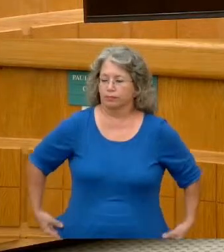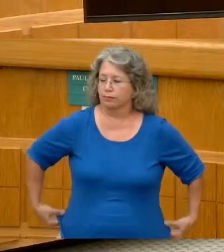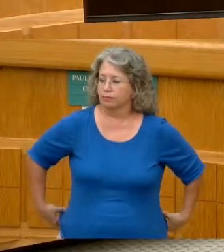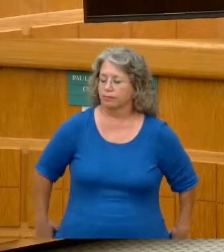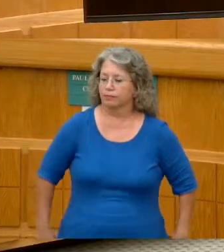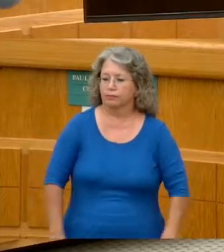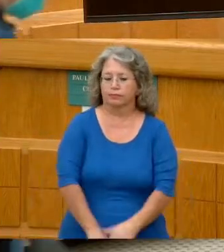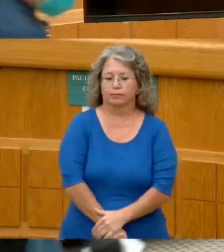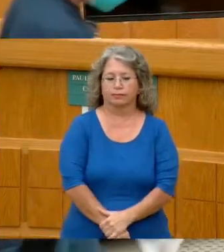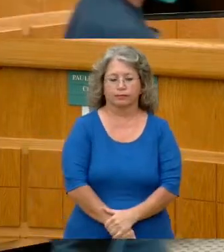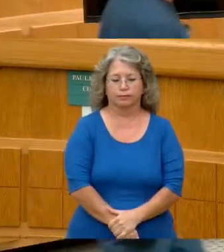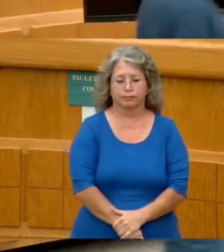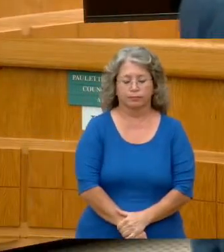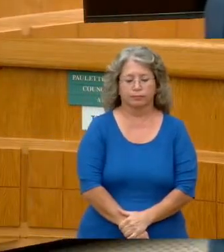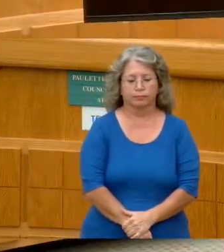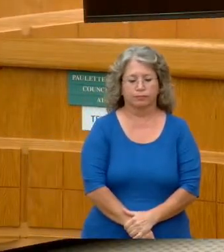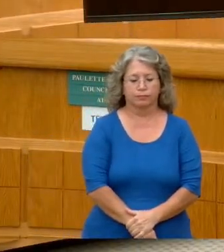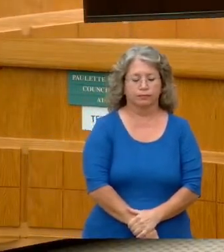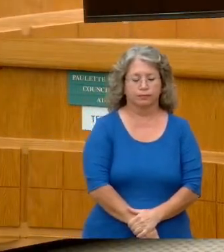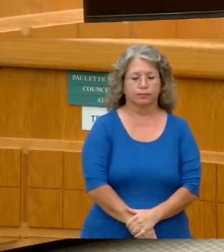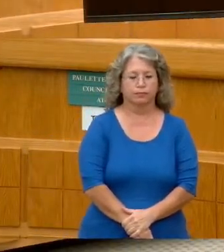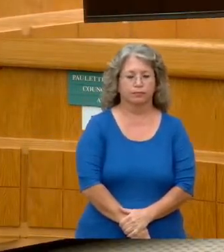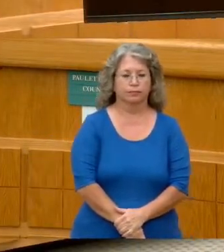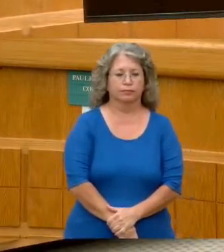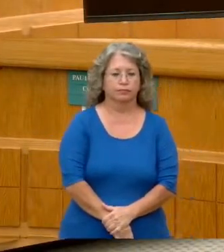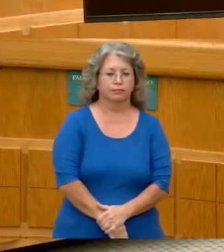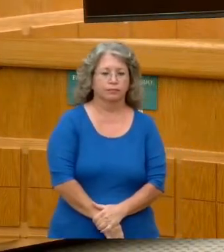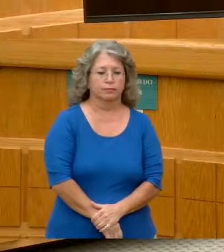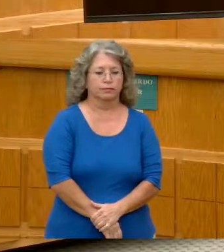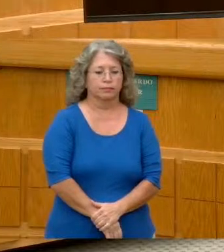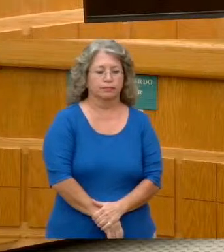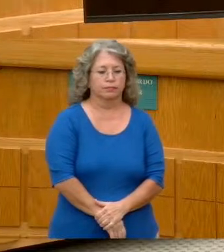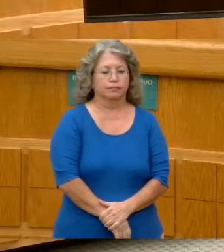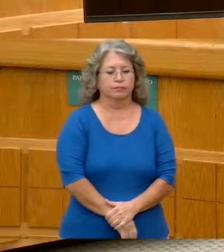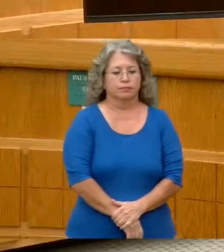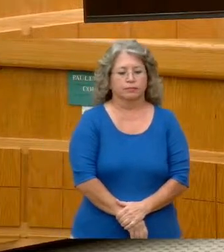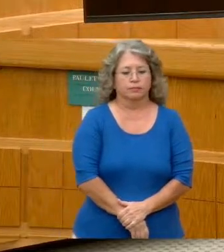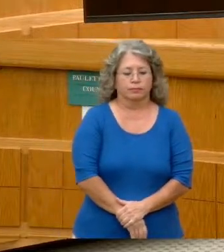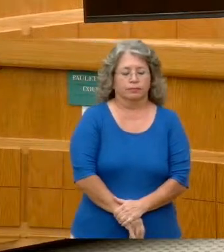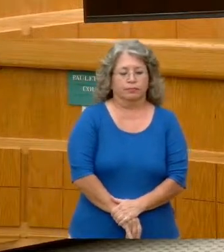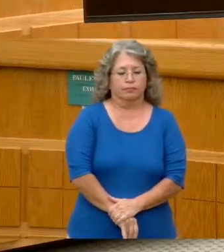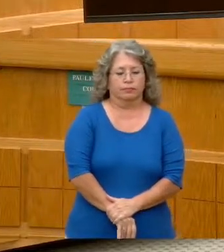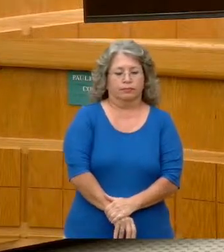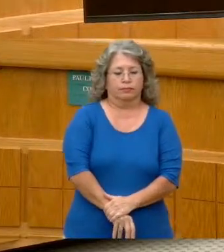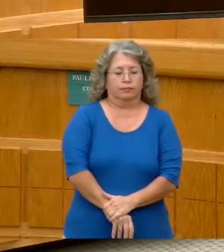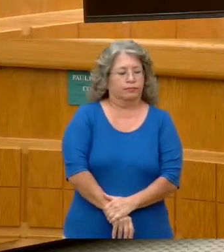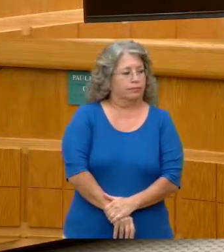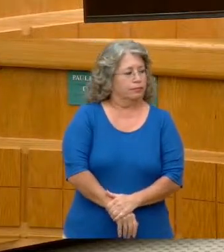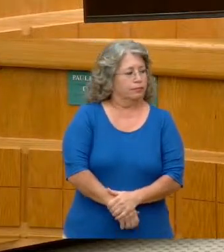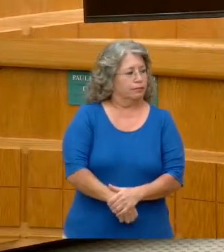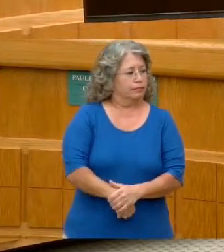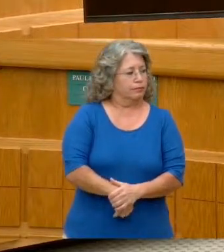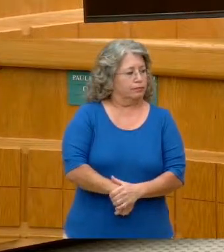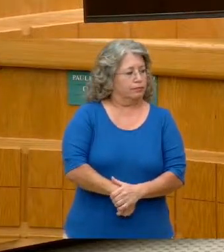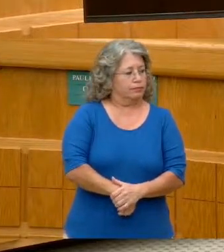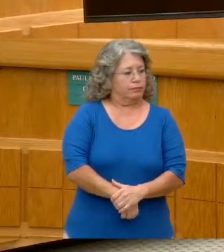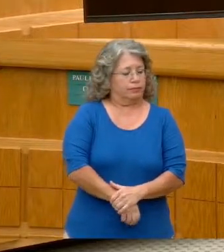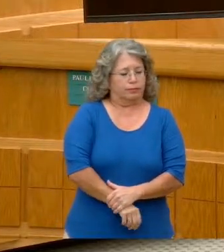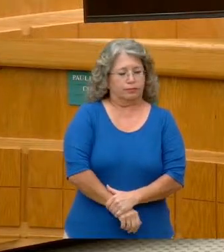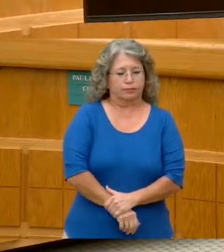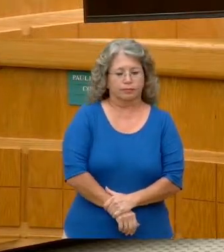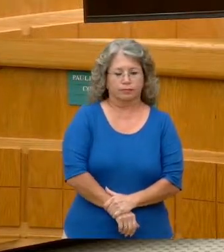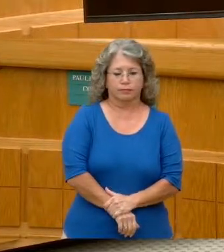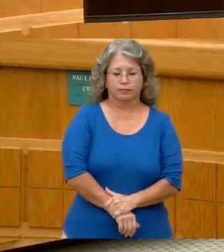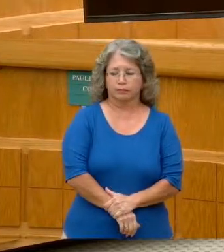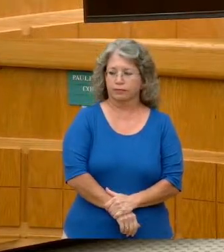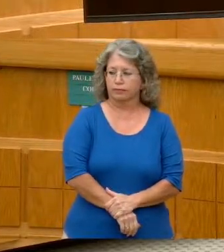con TCEQ en cuanto a la fuga de gas en el Golfo de México, la cual aparentemente no afecta la salud de nuestra área, gracias a los vientos